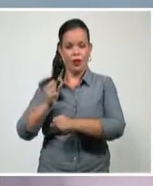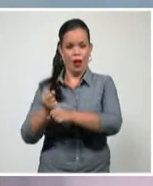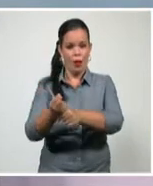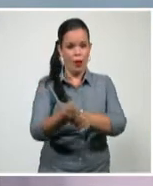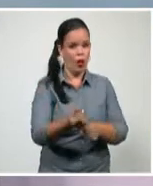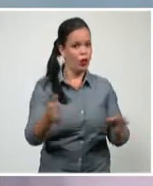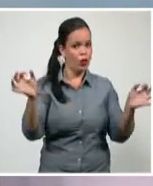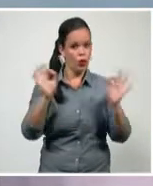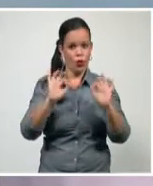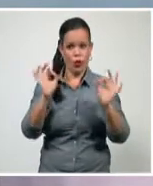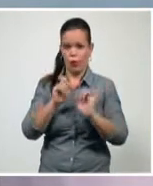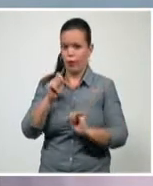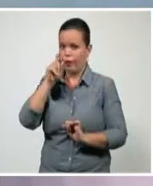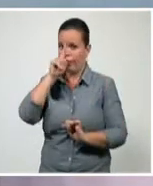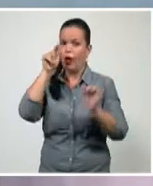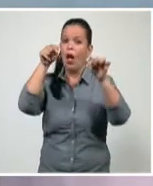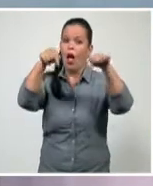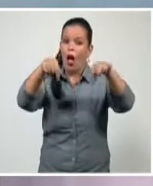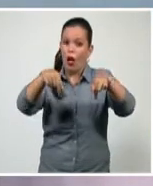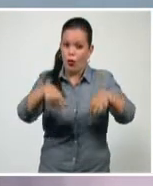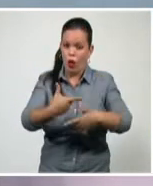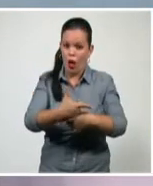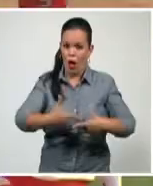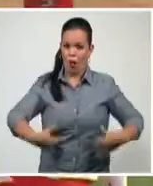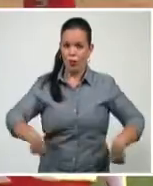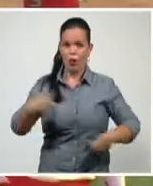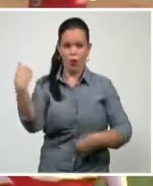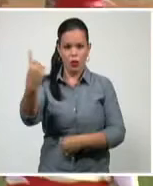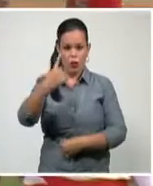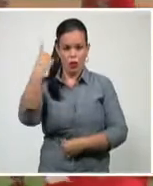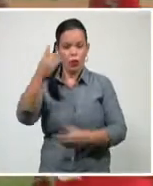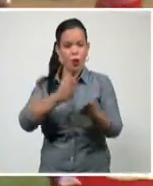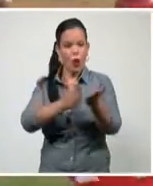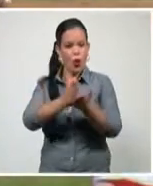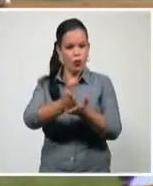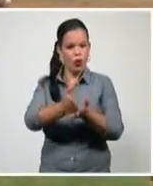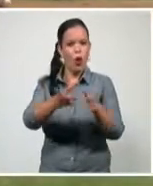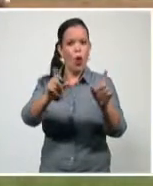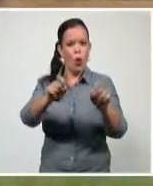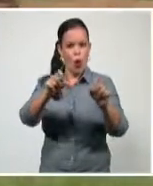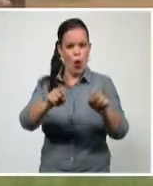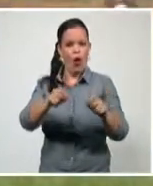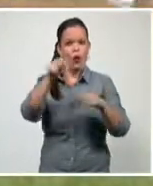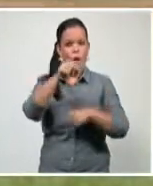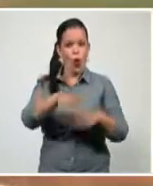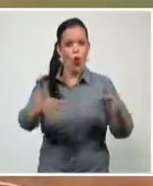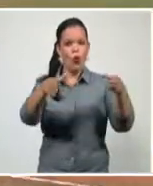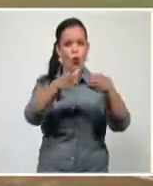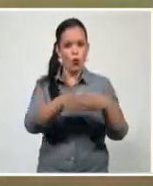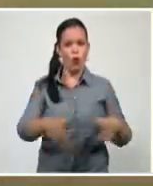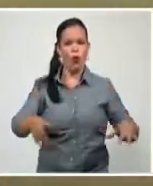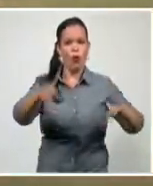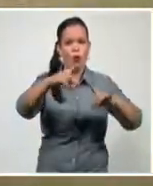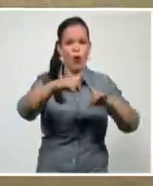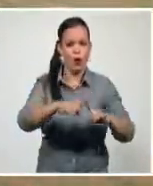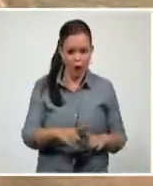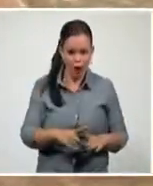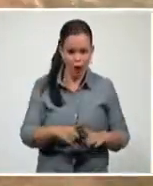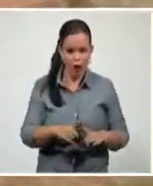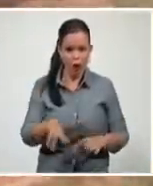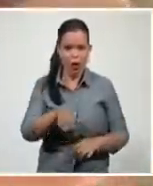Los actuales campeones nacionales siguen con vida. Matanzas dejó al campo hoy a Granma de la manera más